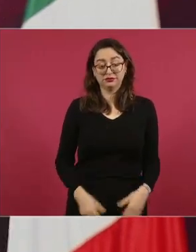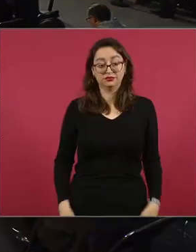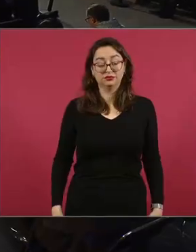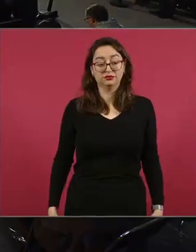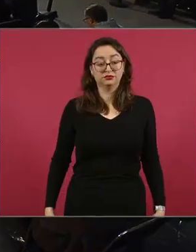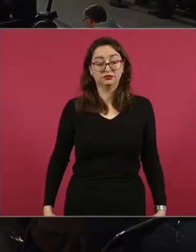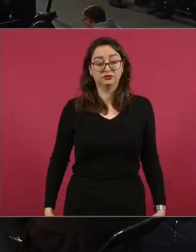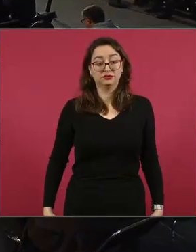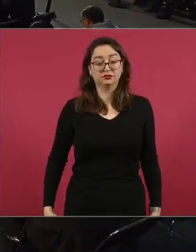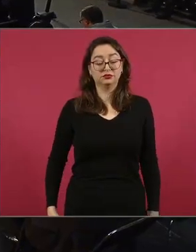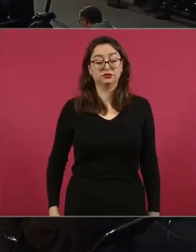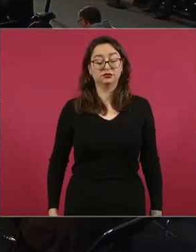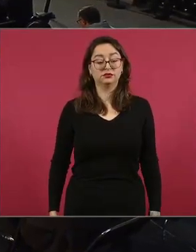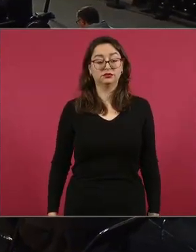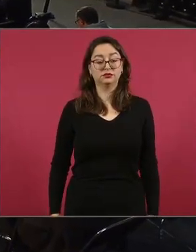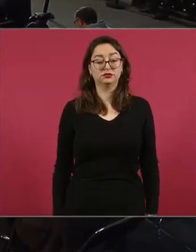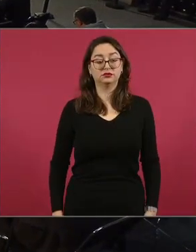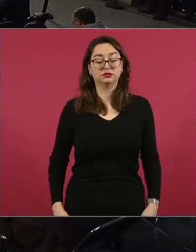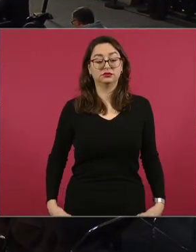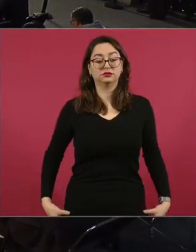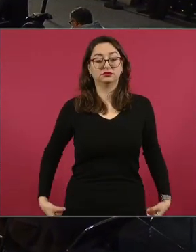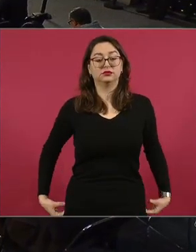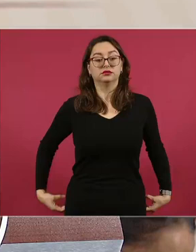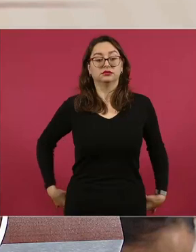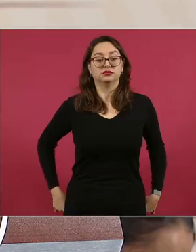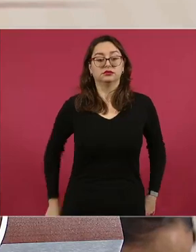Si vemos el Reforma,